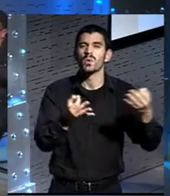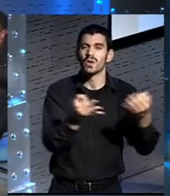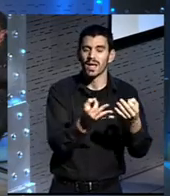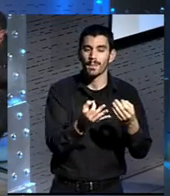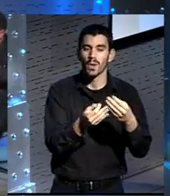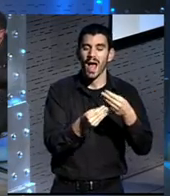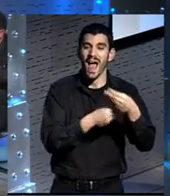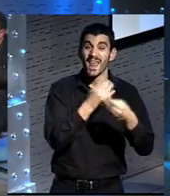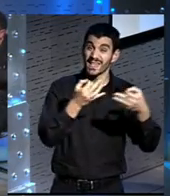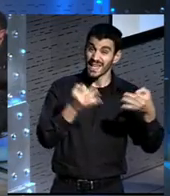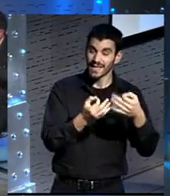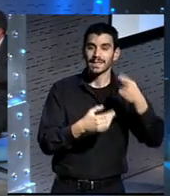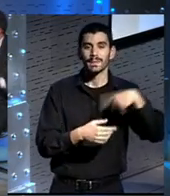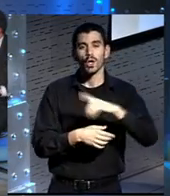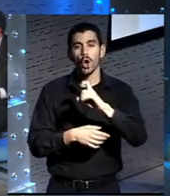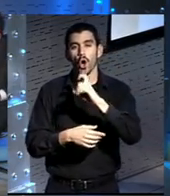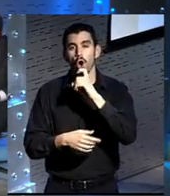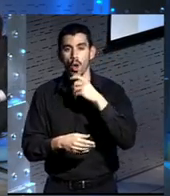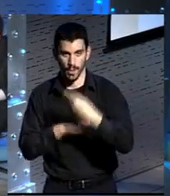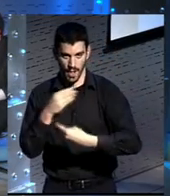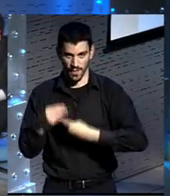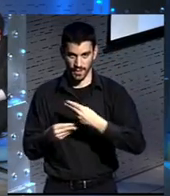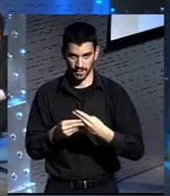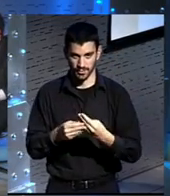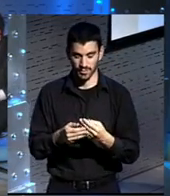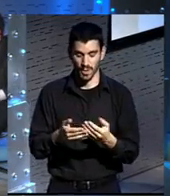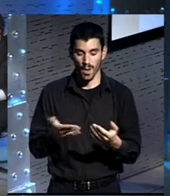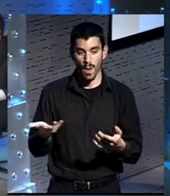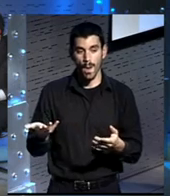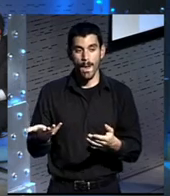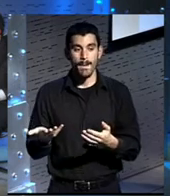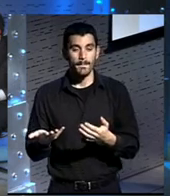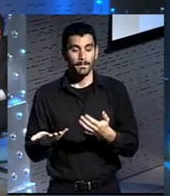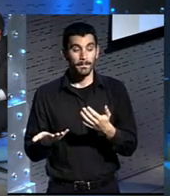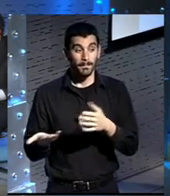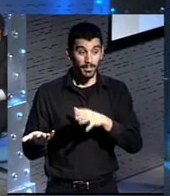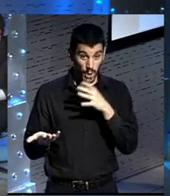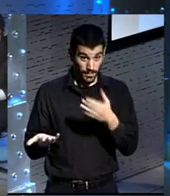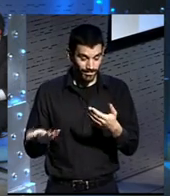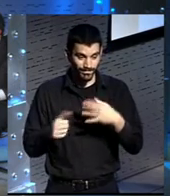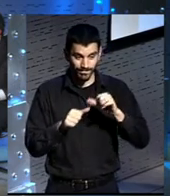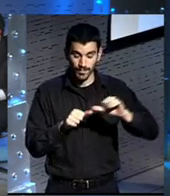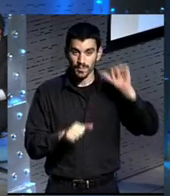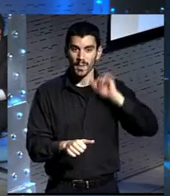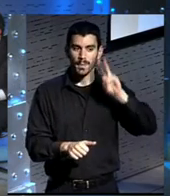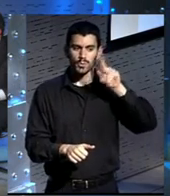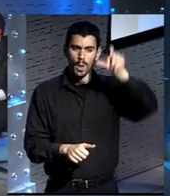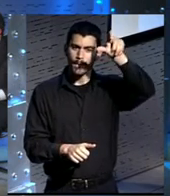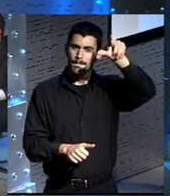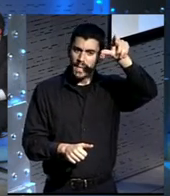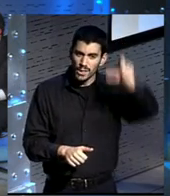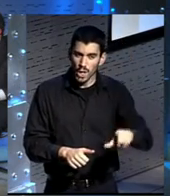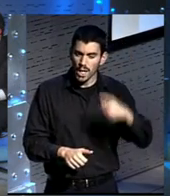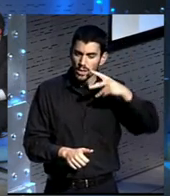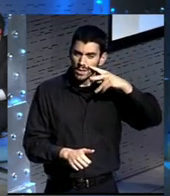van a hacer las cosas, ¿no? Cómo va a ser la interacción. Y yo creo que en ese sentido, que la experiencia de la persona en la oficina